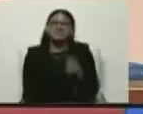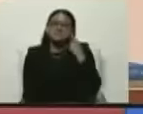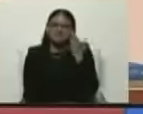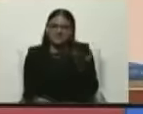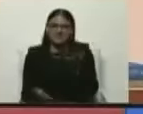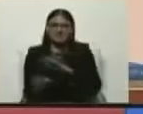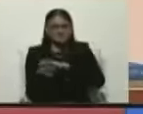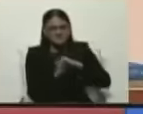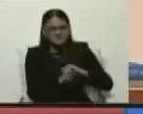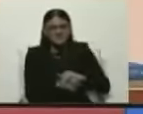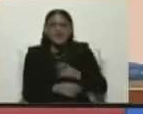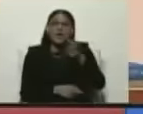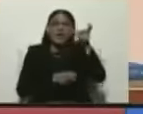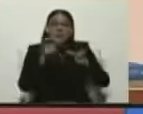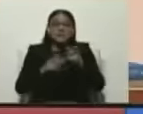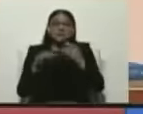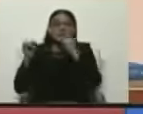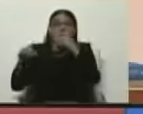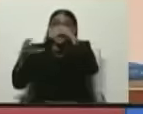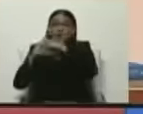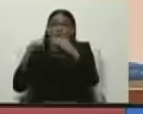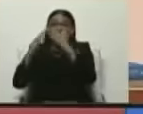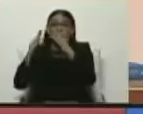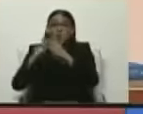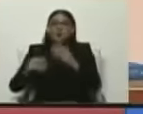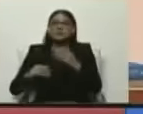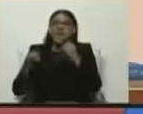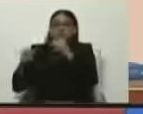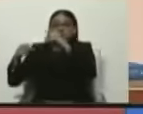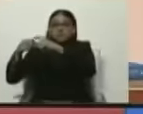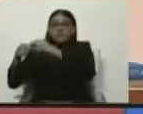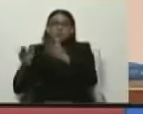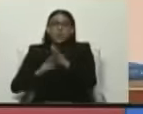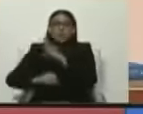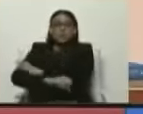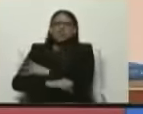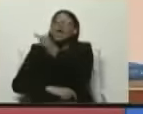en la casa, señor opositor, o que nos va a ver más tarde, porque